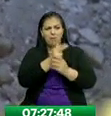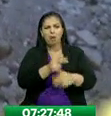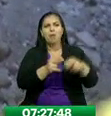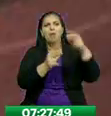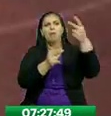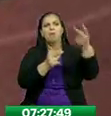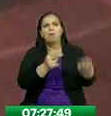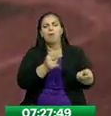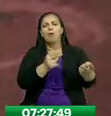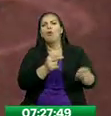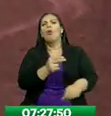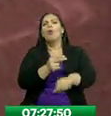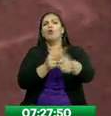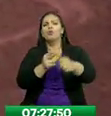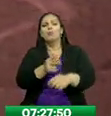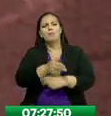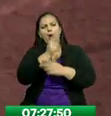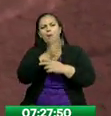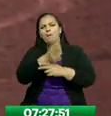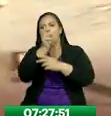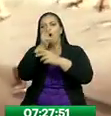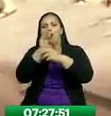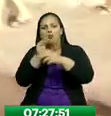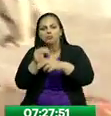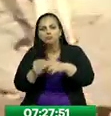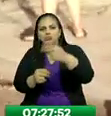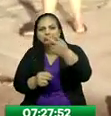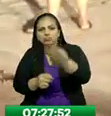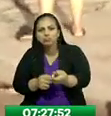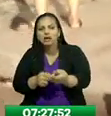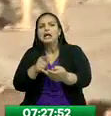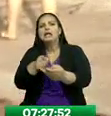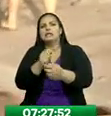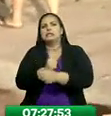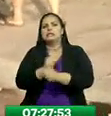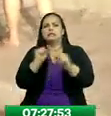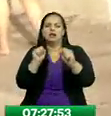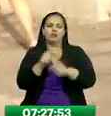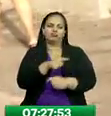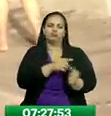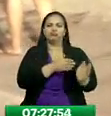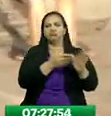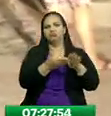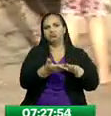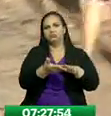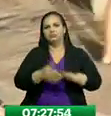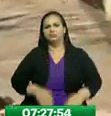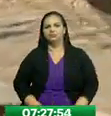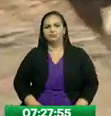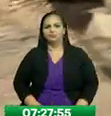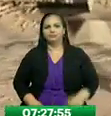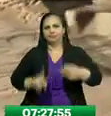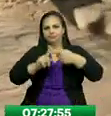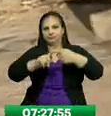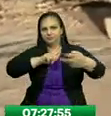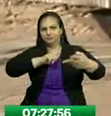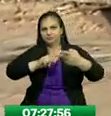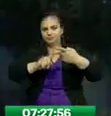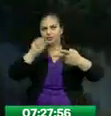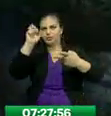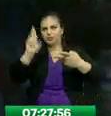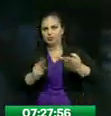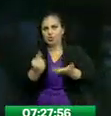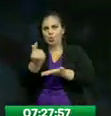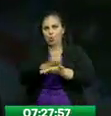de peligro en una casa asistencial. Más temprano, en el sector de Unión de Bananeros, en el sur,